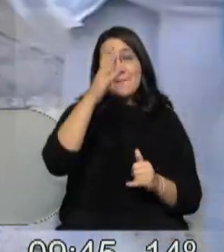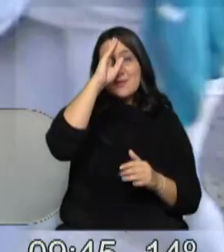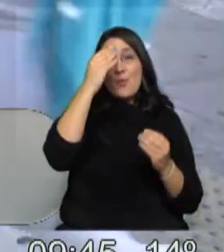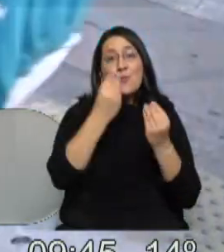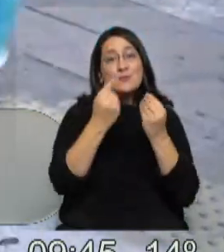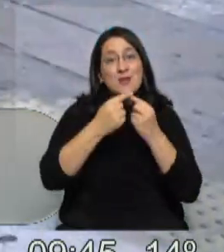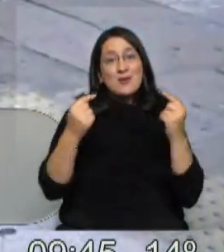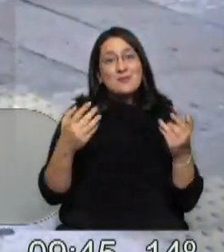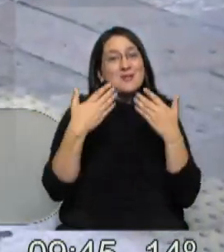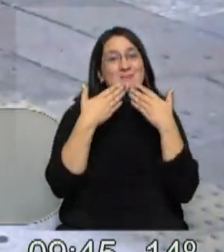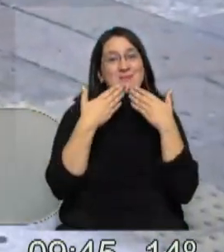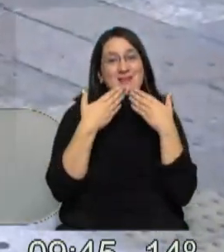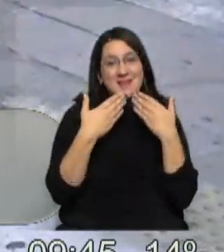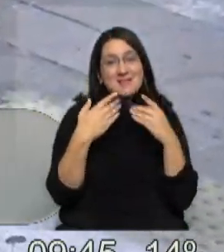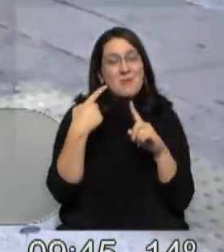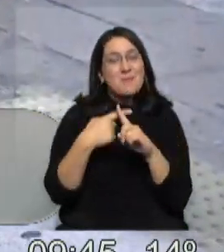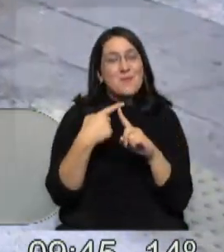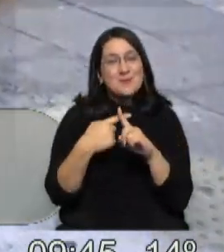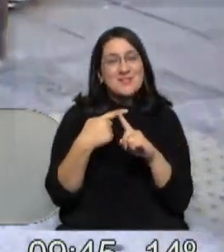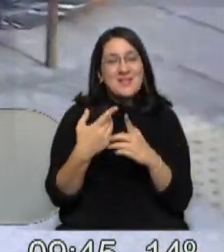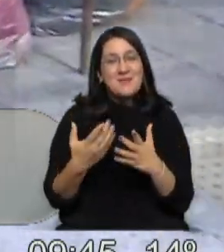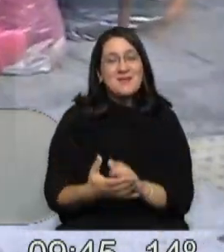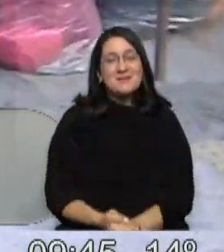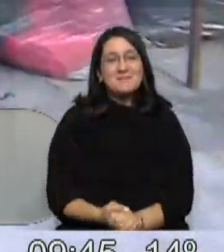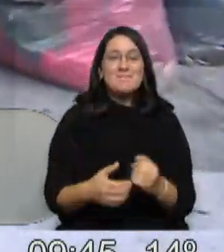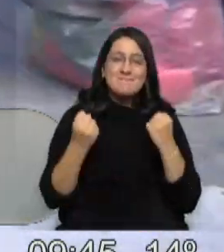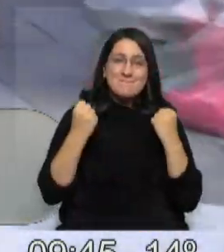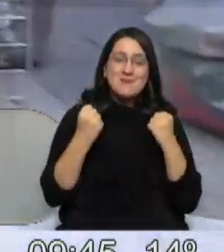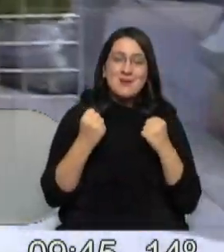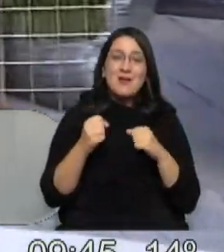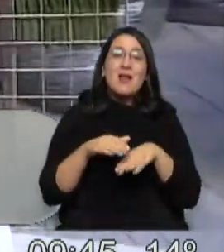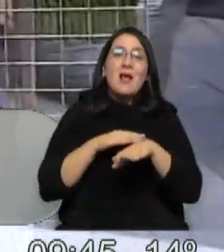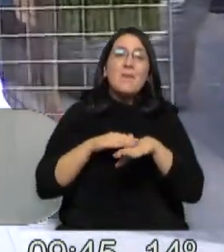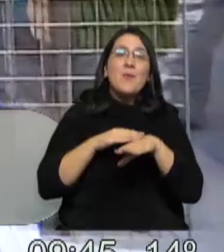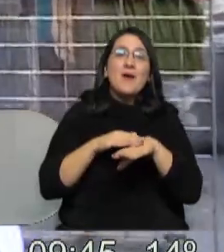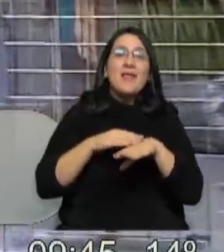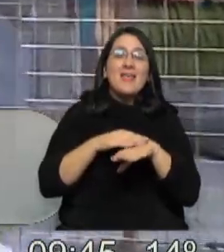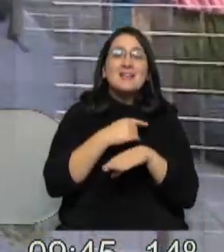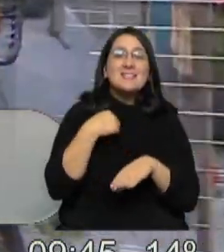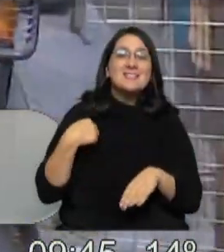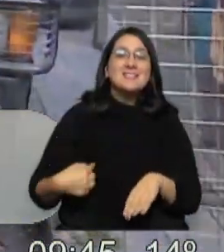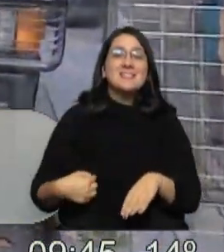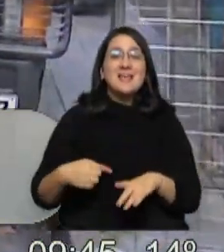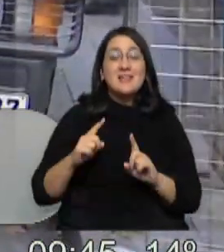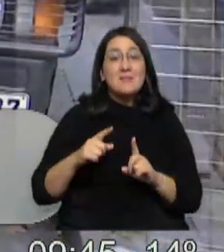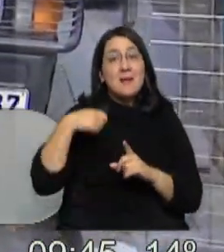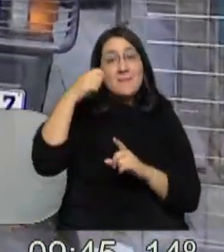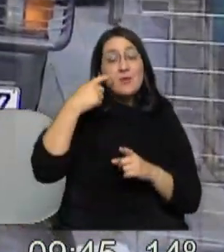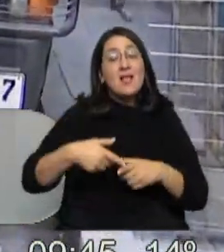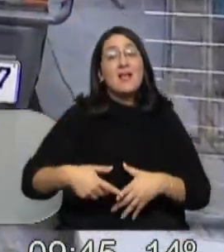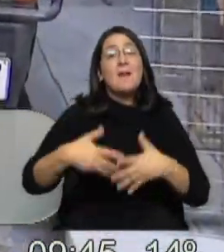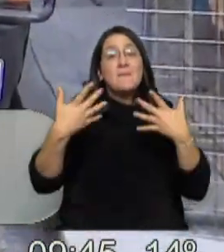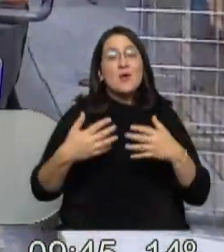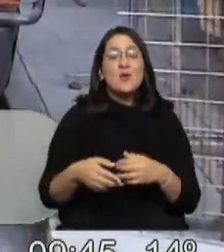tiene precio. Gracias por la buena onda, la buena disposición. Gracias. Arriba la pomada china, arriba el matacucarachas. Y bueno, y el campeón, la película que usted nos